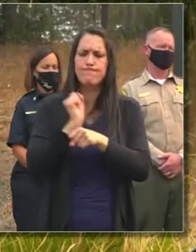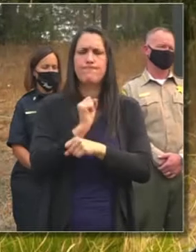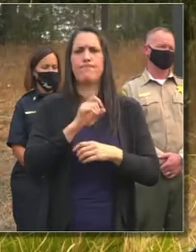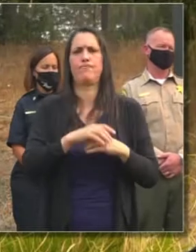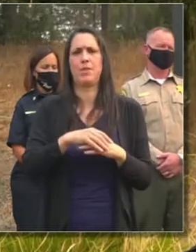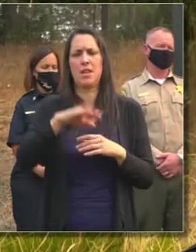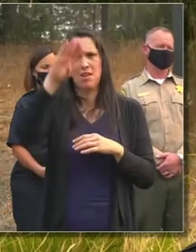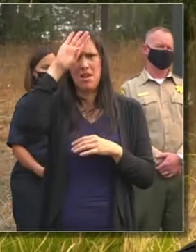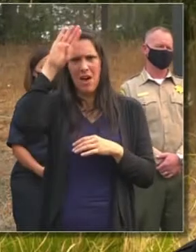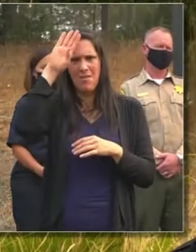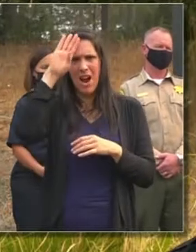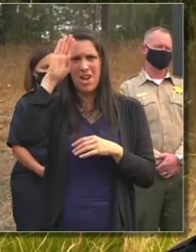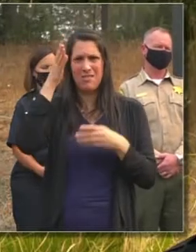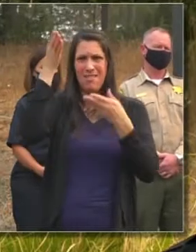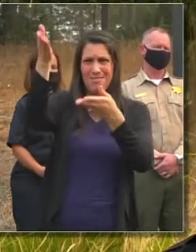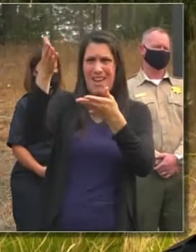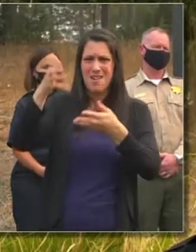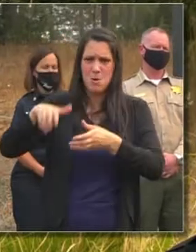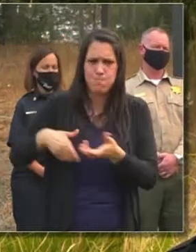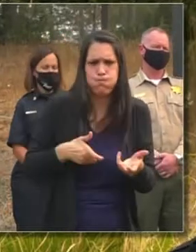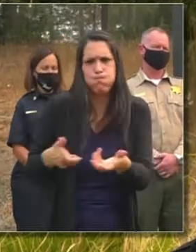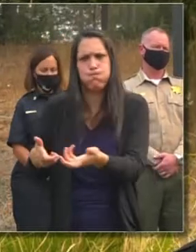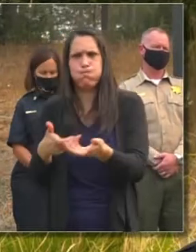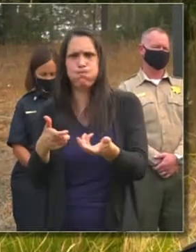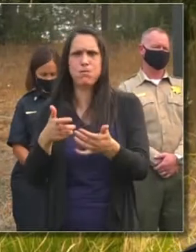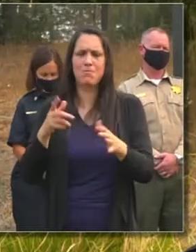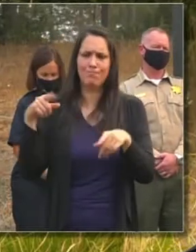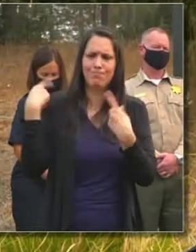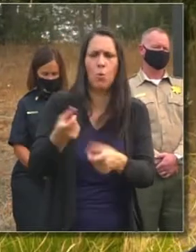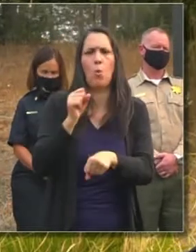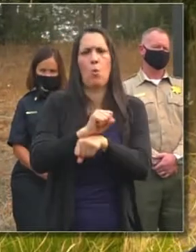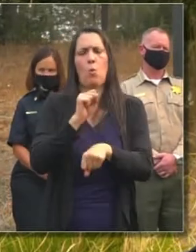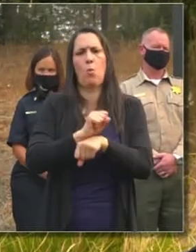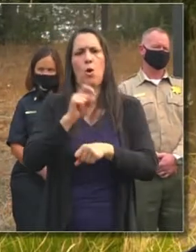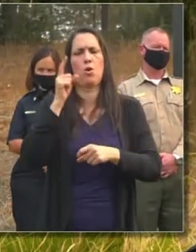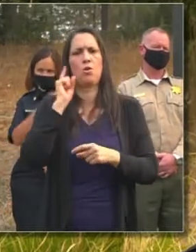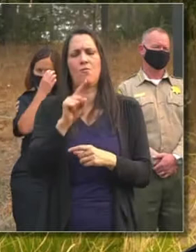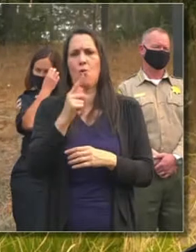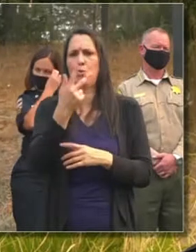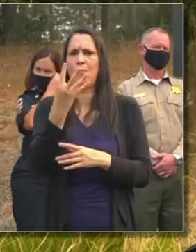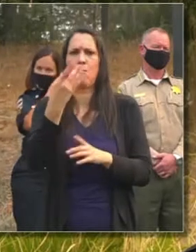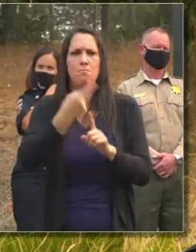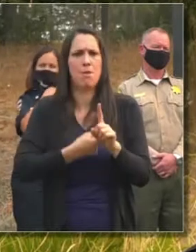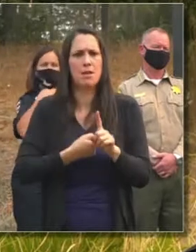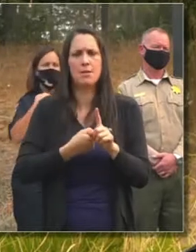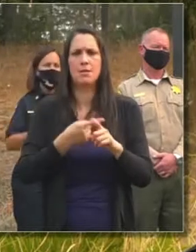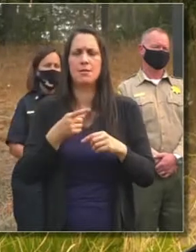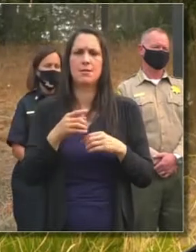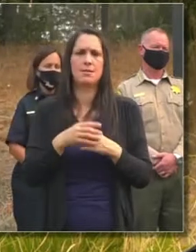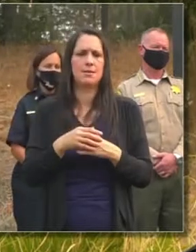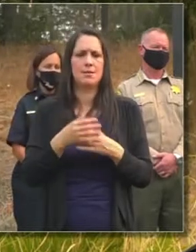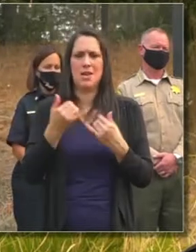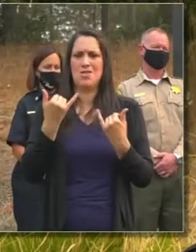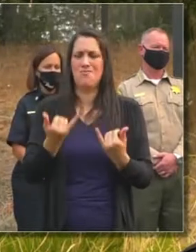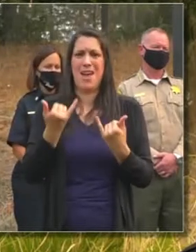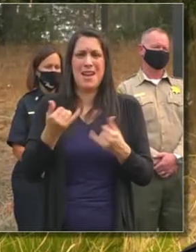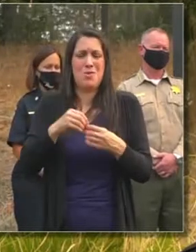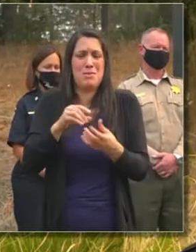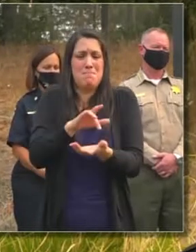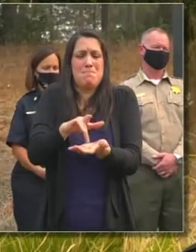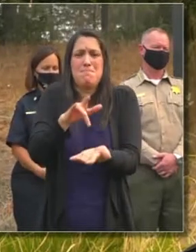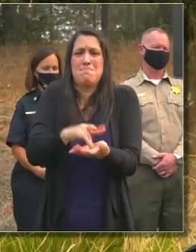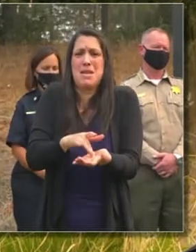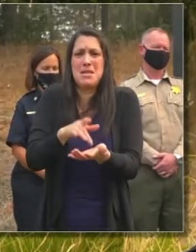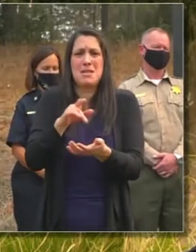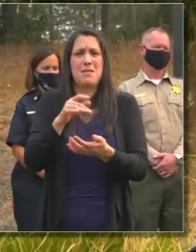bomberos han trabajado de manera diligente por los últimos tres o cuatro meses ha sido una temporada de incendio muy difícil y todavía estamos en medio